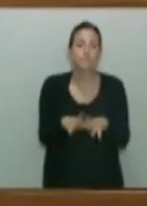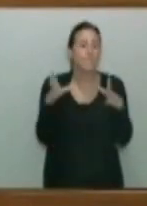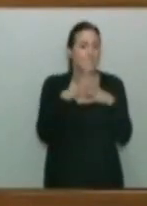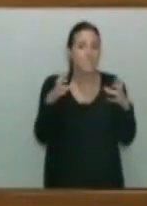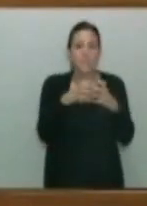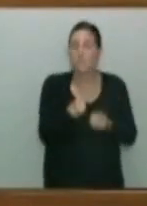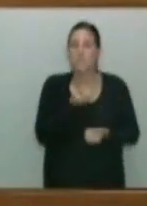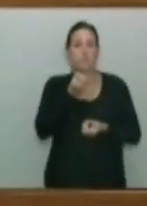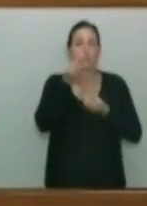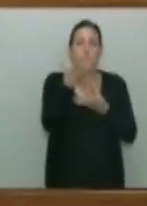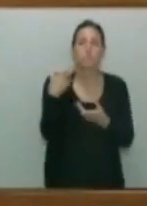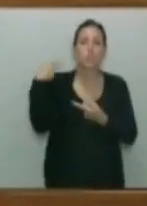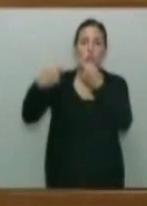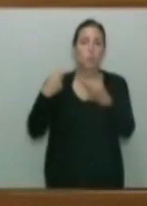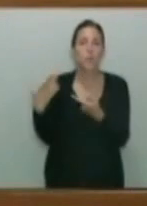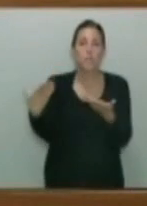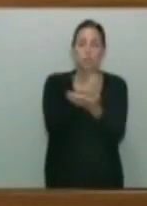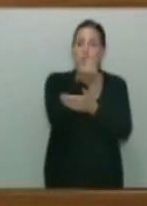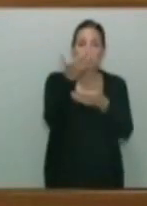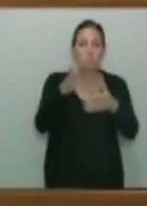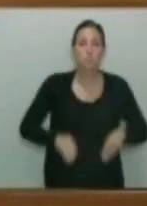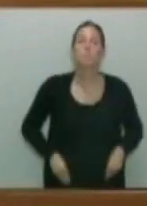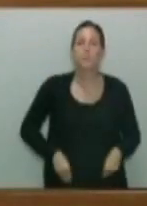todas las consecuencias, ejercitaremos el derecho